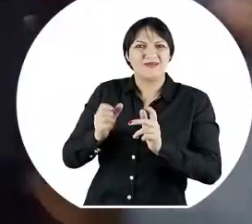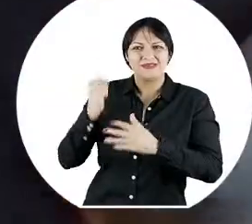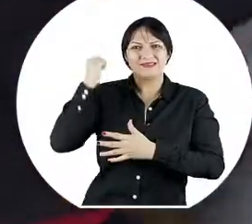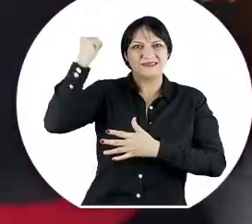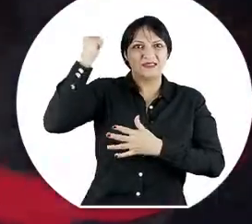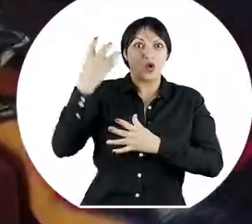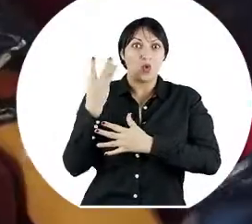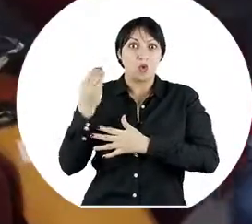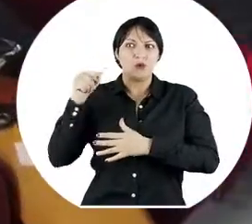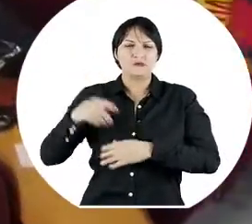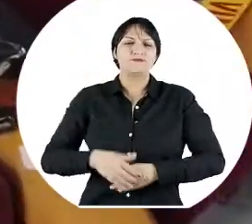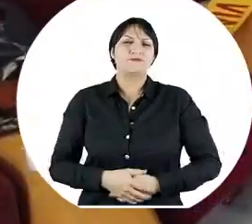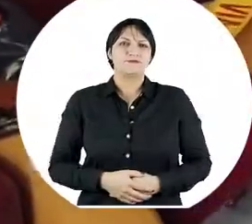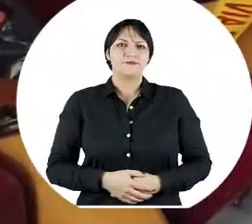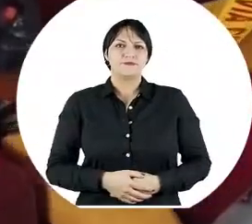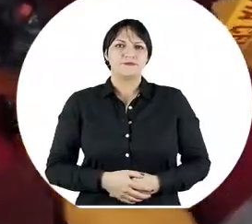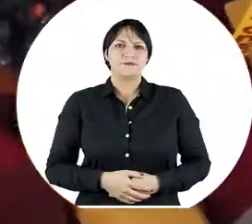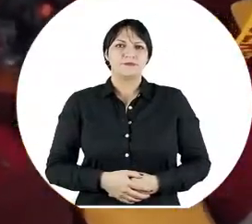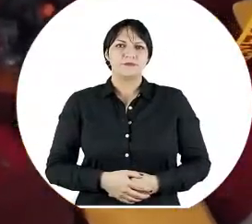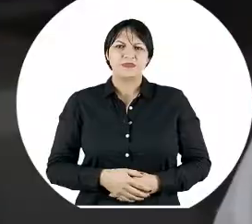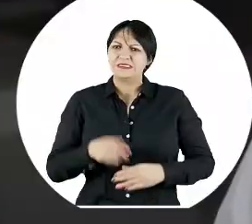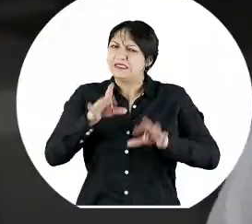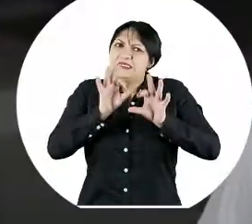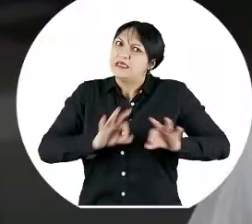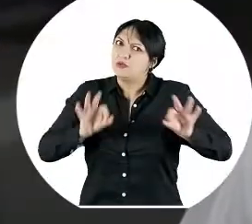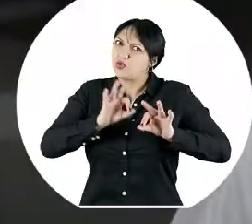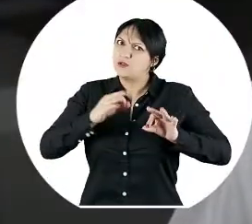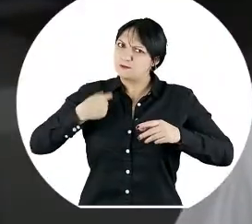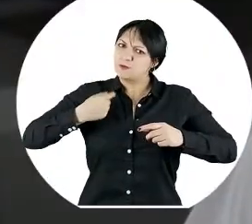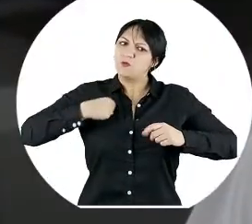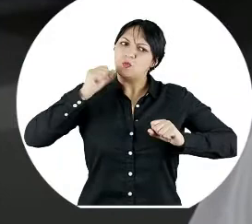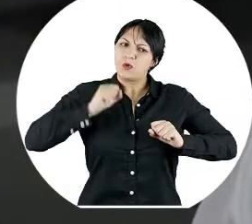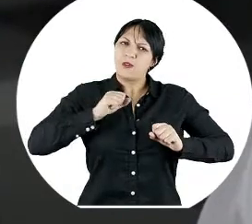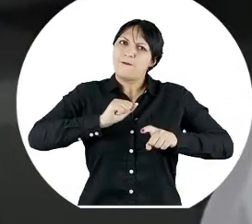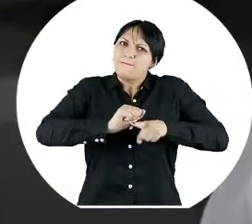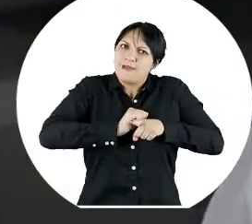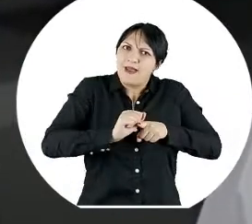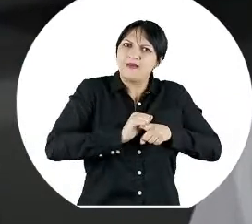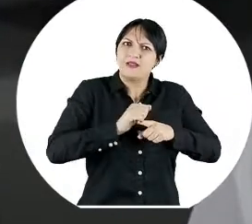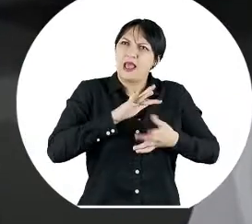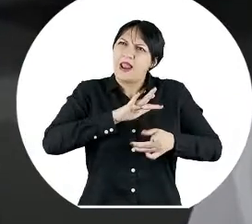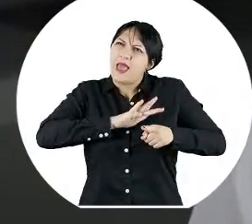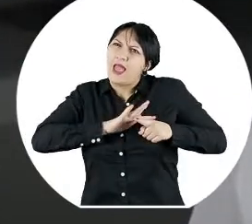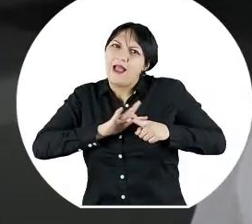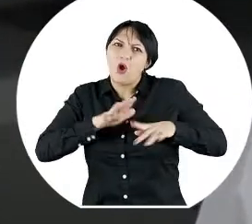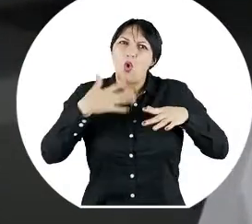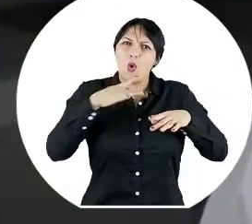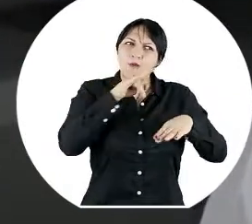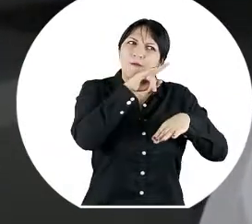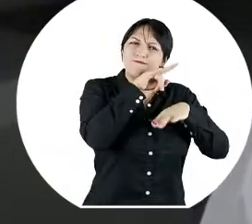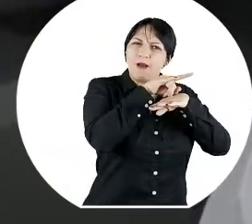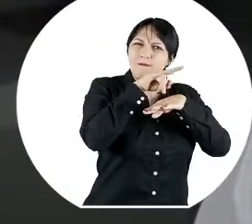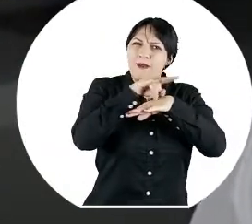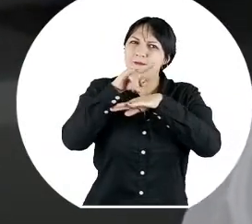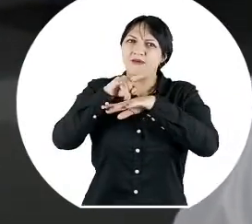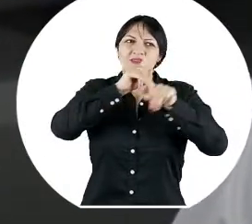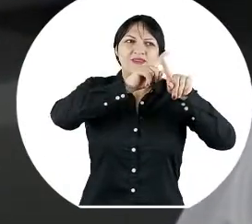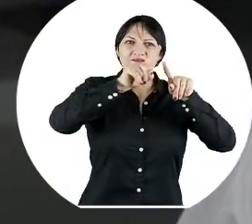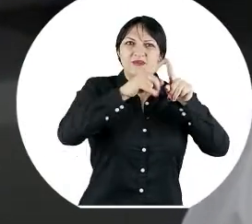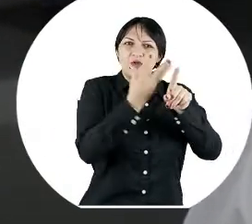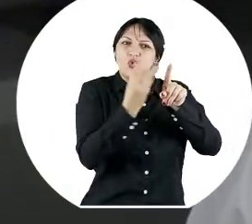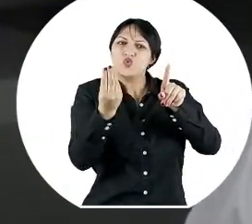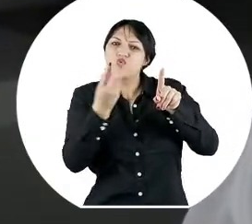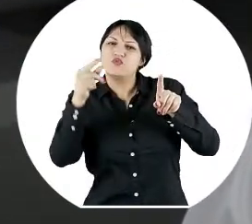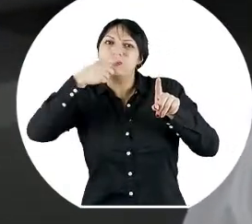Consejo Ciudadano de Mujeres es tan importante porque podemos hacer un ejercicio de vigilancia a todas las instituciones y a todos